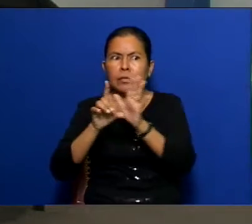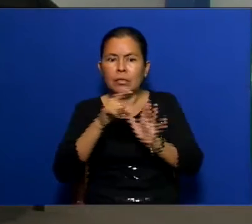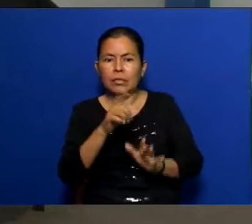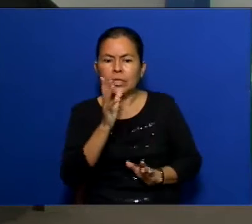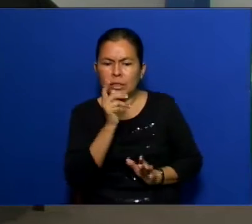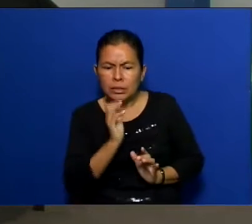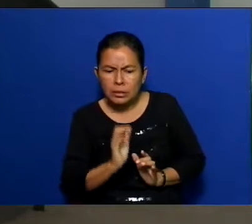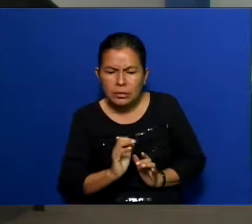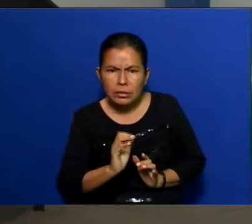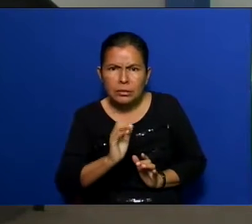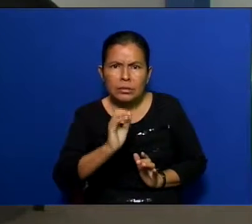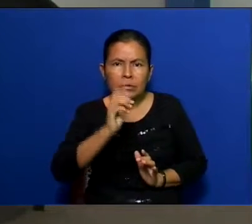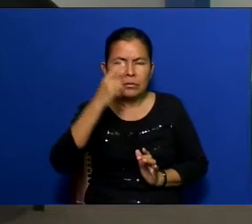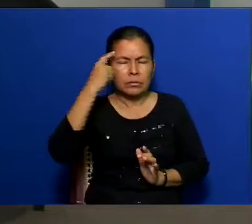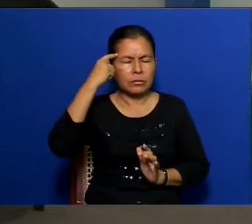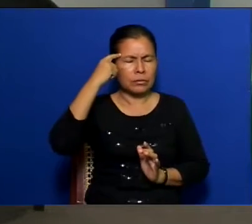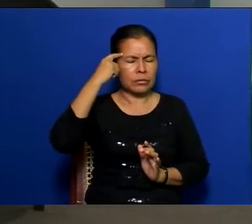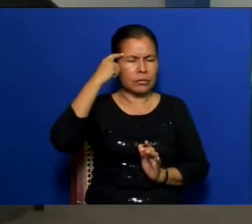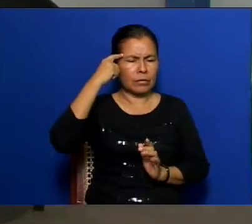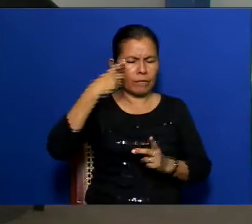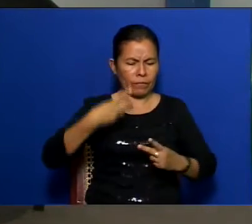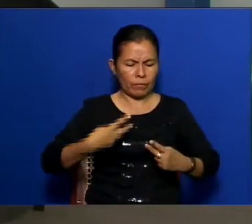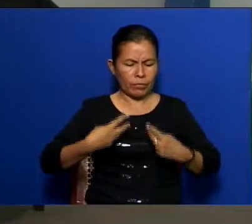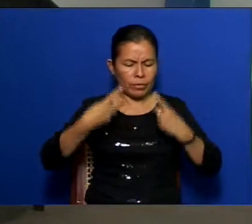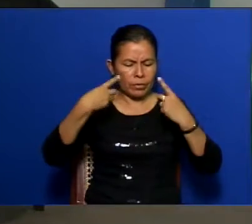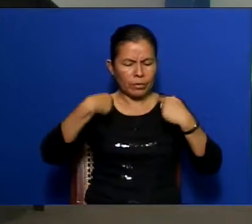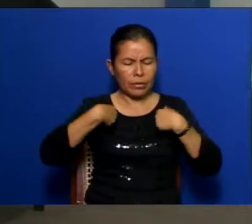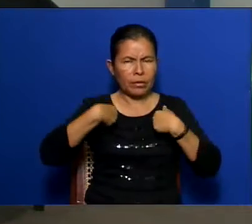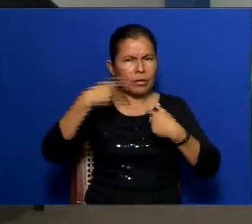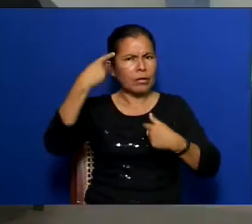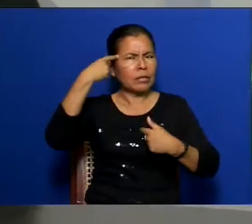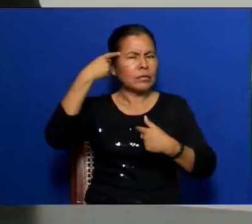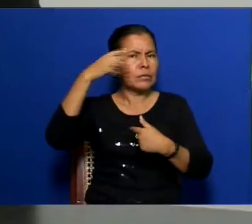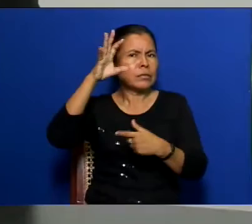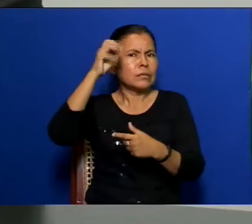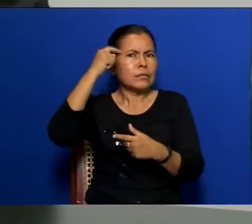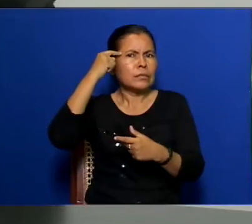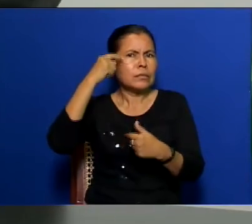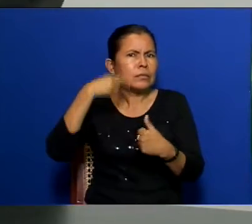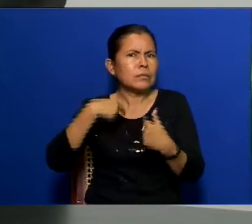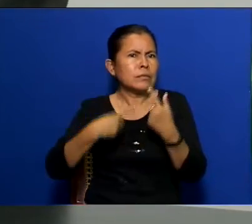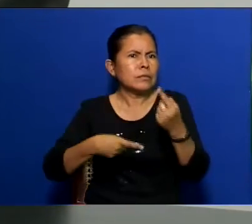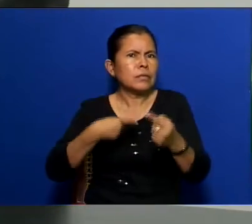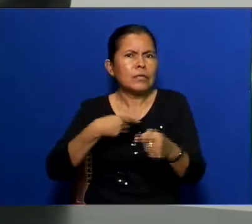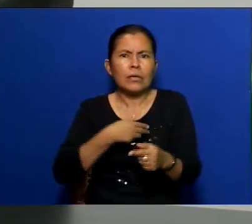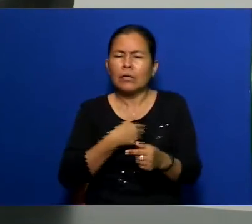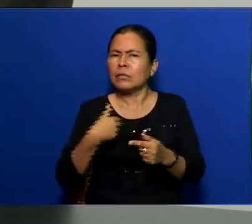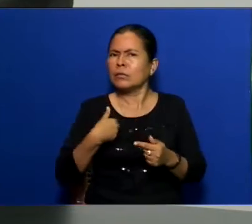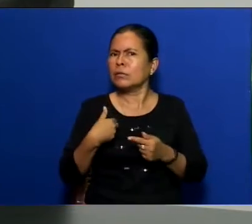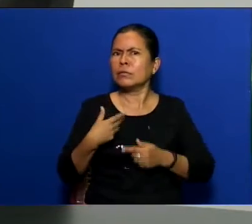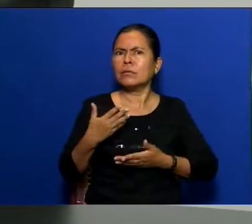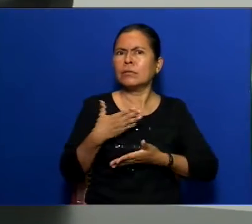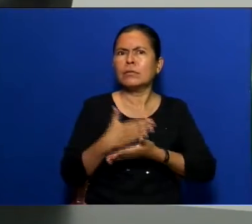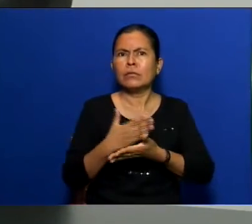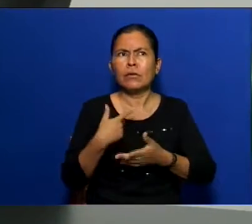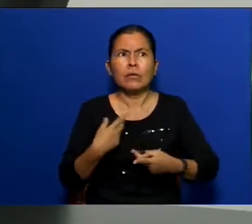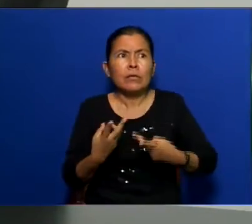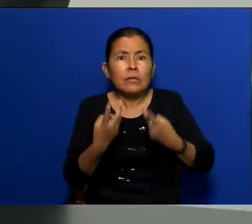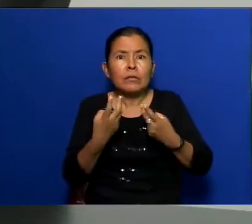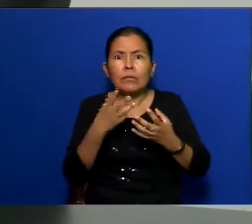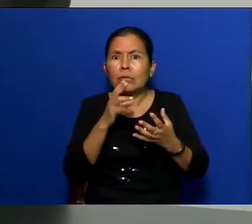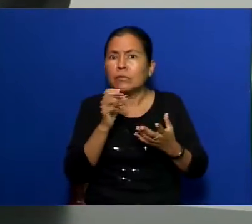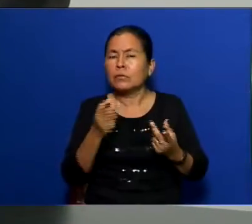pueda afectar su propia vida, su propia integridad y que pueda afectar sobre todo su desarrollo futuro,